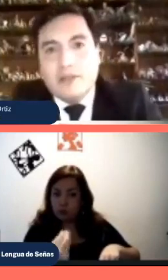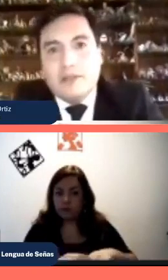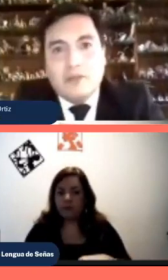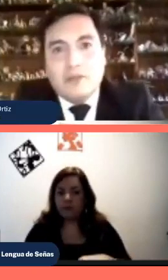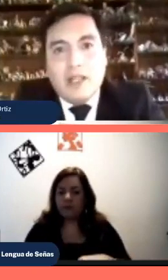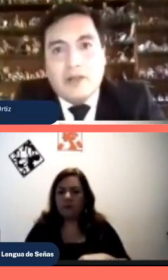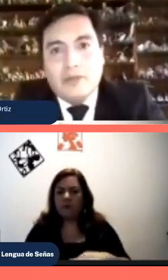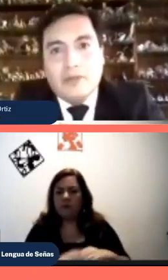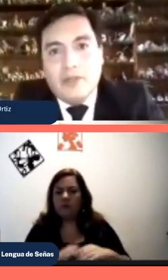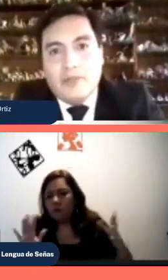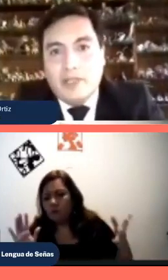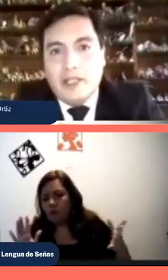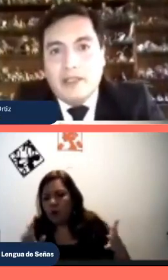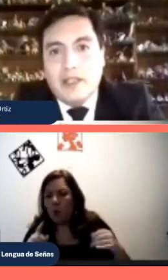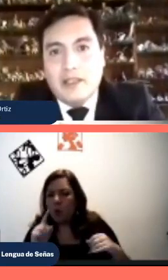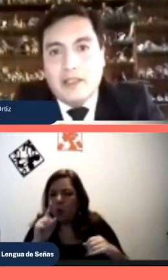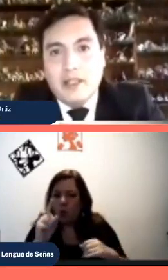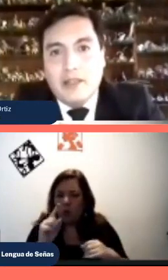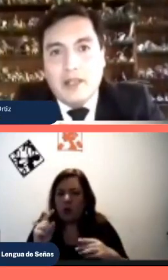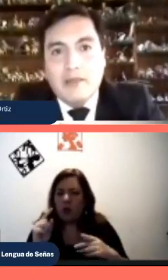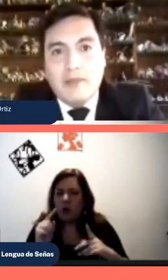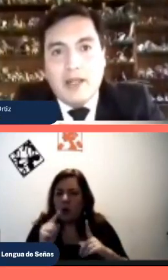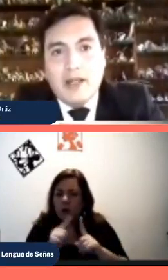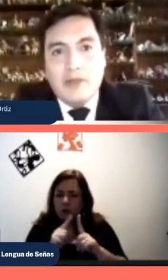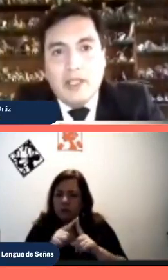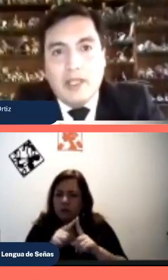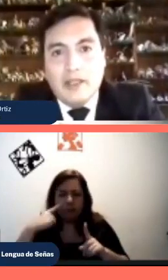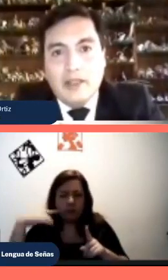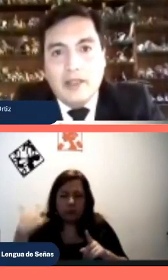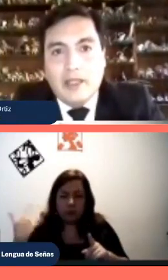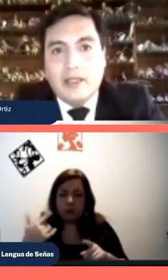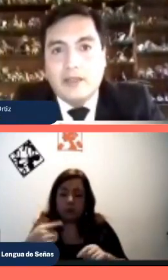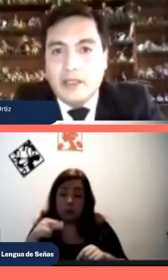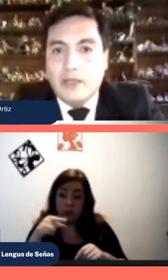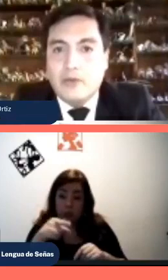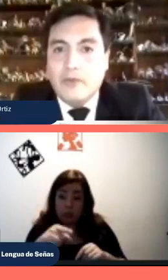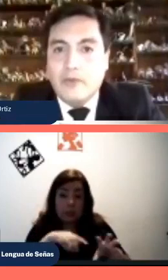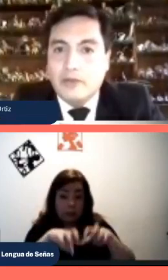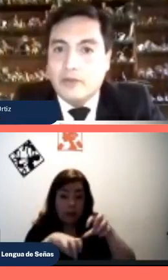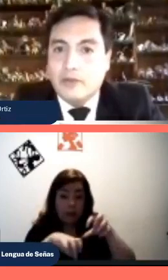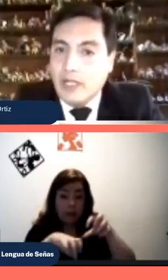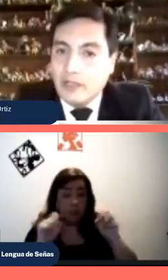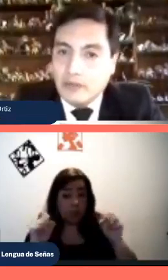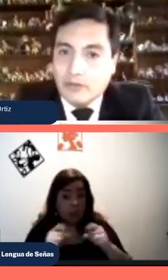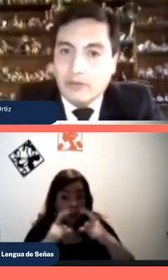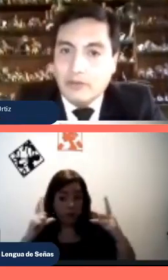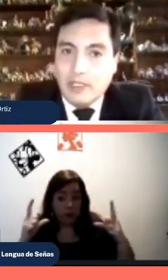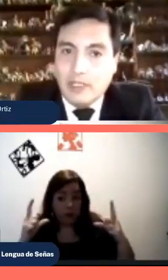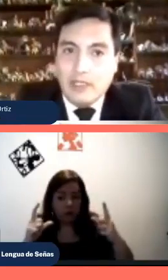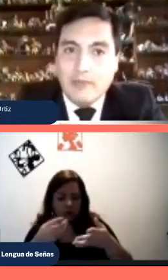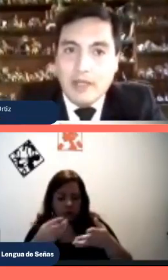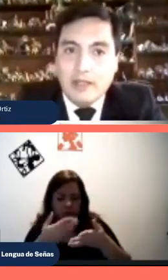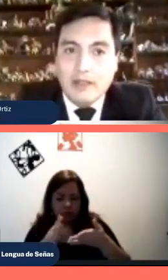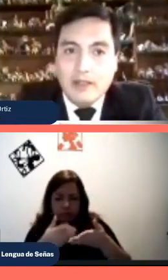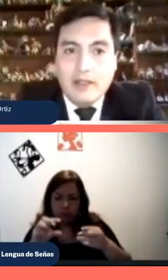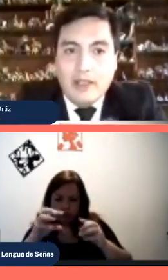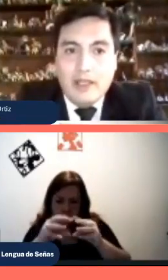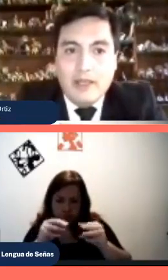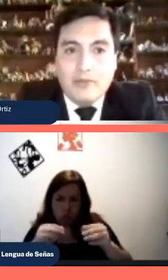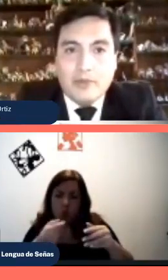Que es una de las cosas importantes de este animal del Macrauquenia, es que se han descubierto restos de este